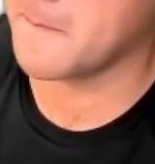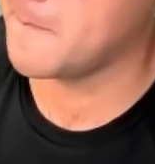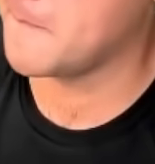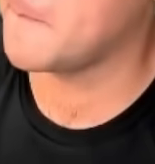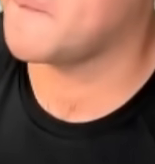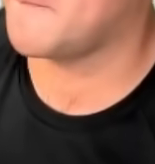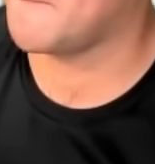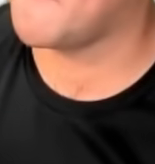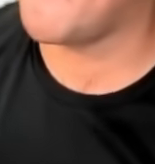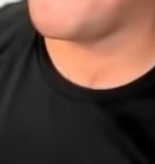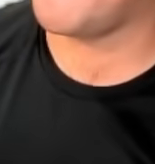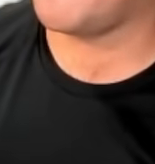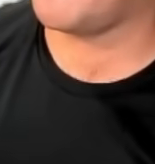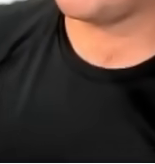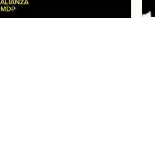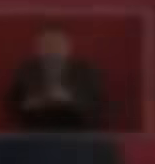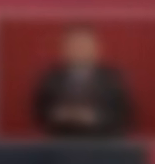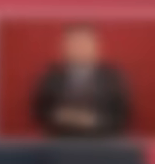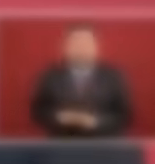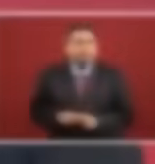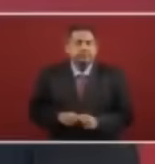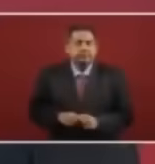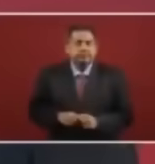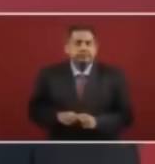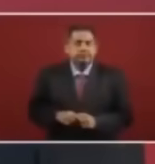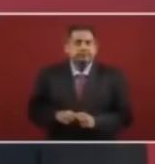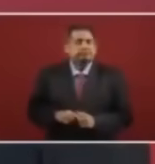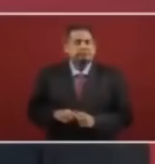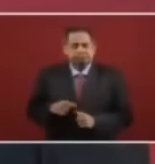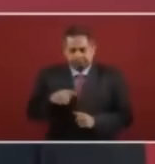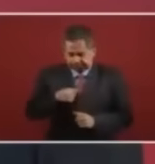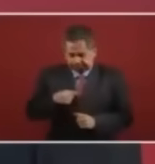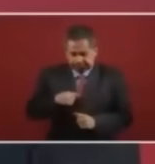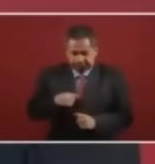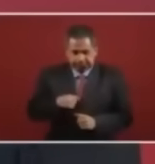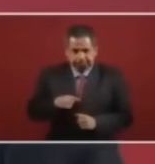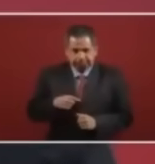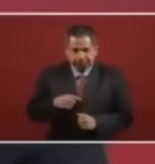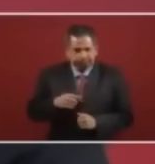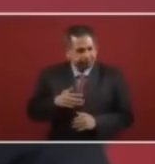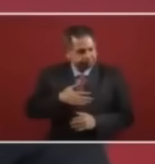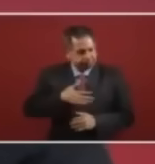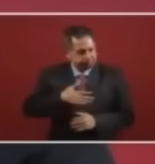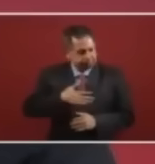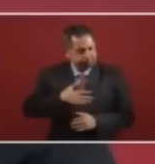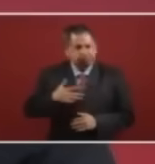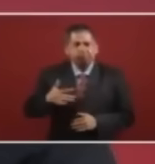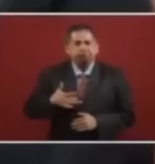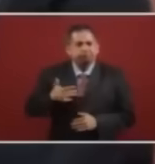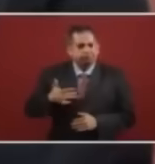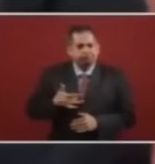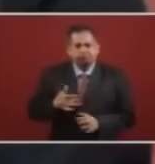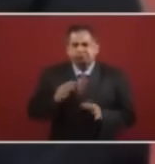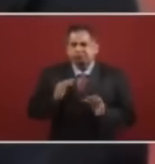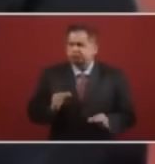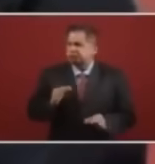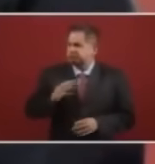ahí está el camino, por ahí está la ruta. O sea, la gente... Tengo la dicha enorme de